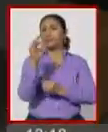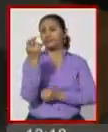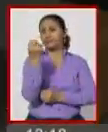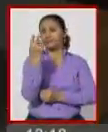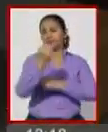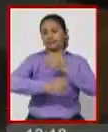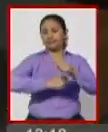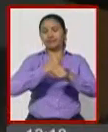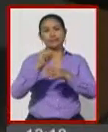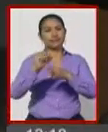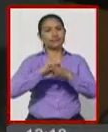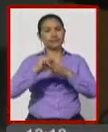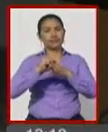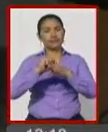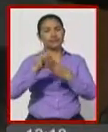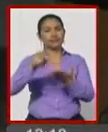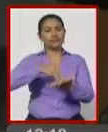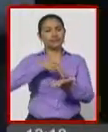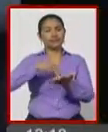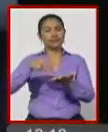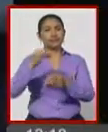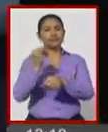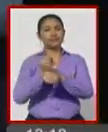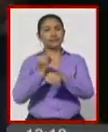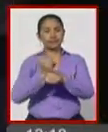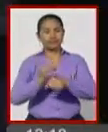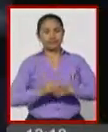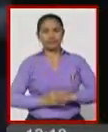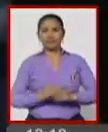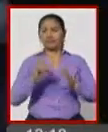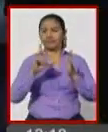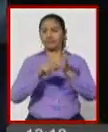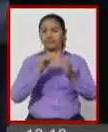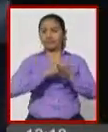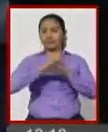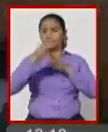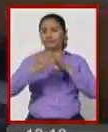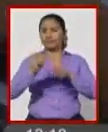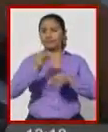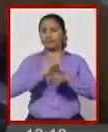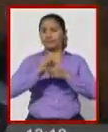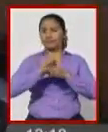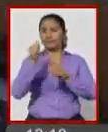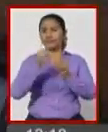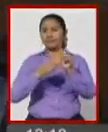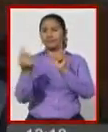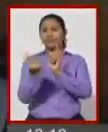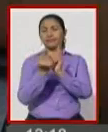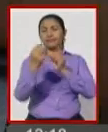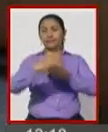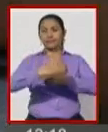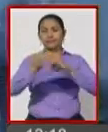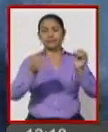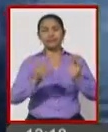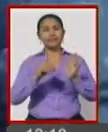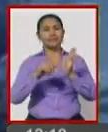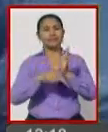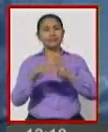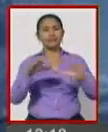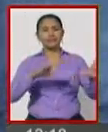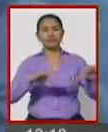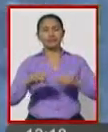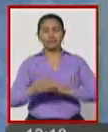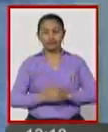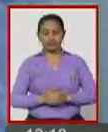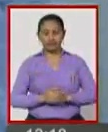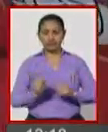12 años a practicar las coreografías dentro de la casa de oración y luego de terminar el ensayo llamaba a cada menor a su oficina y allí